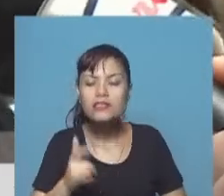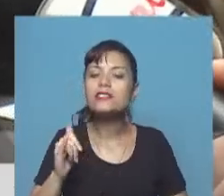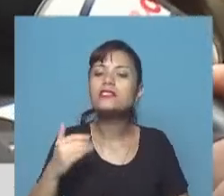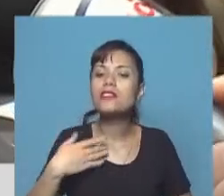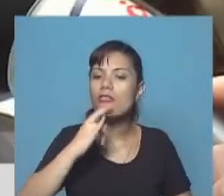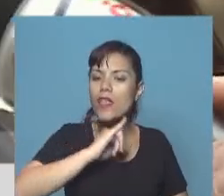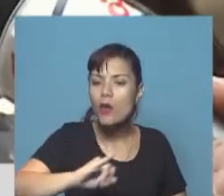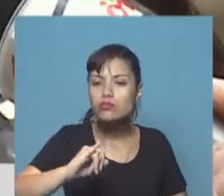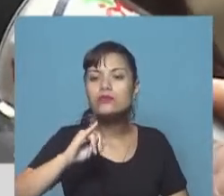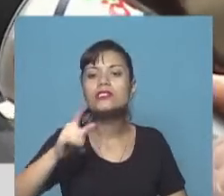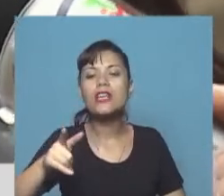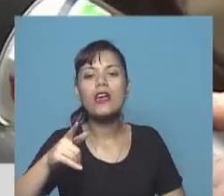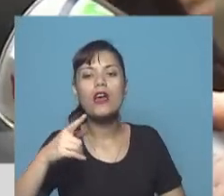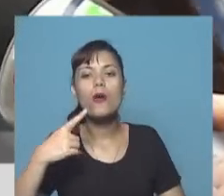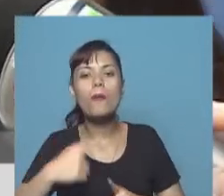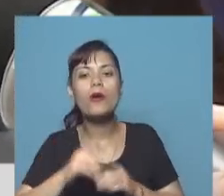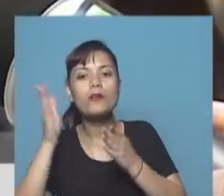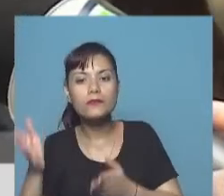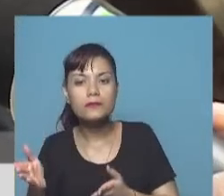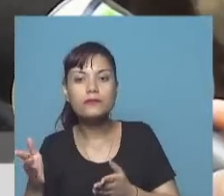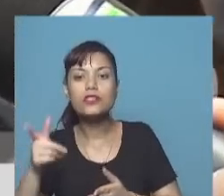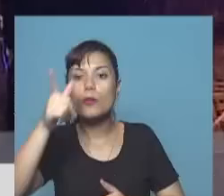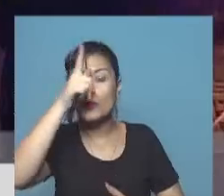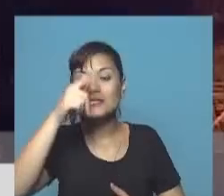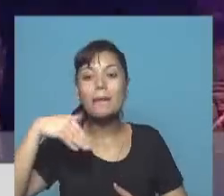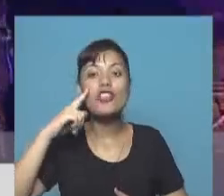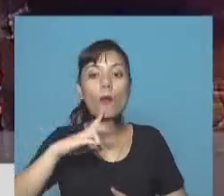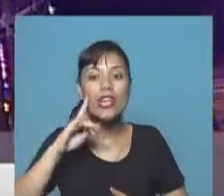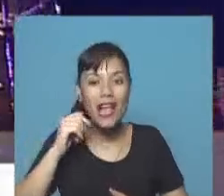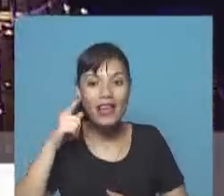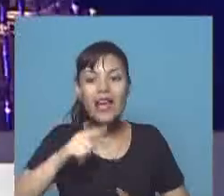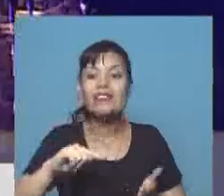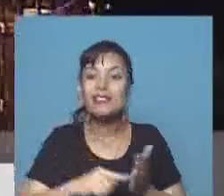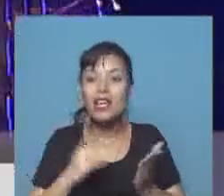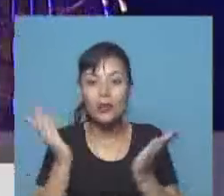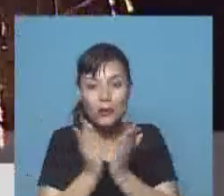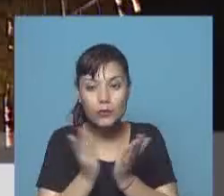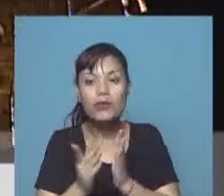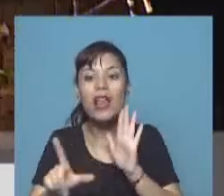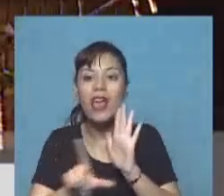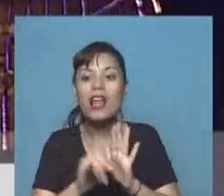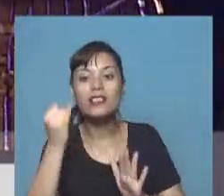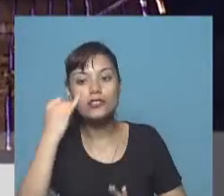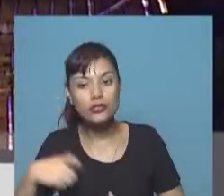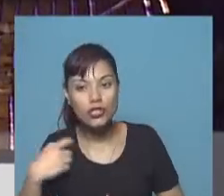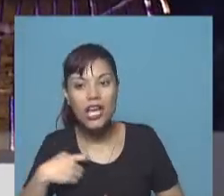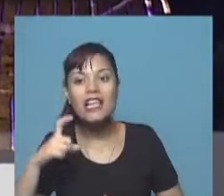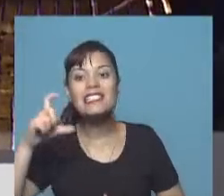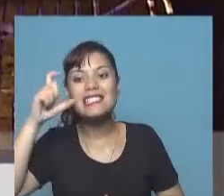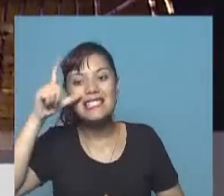Estamos denunciando un accionar ilegítimo por parte de la Policía Metropolitana. El Centro de Estudios Legales y Sociales,